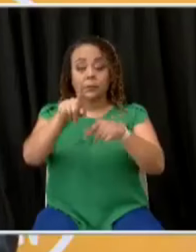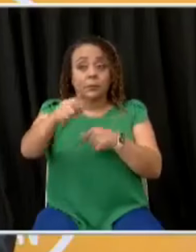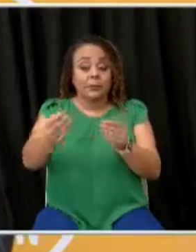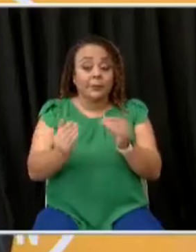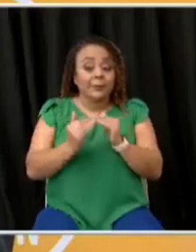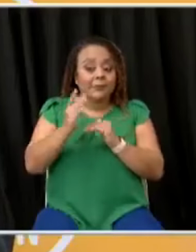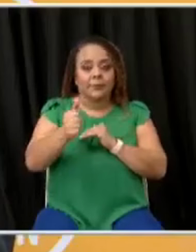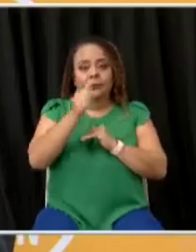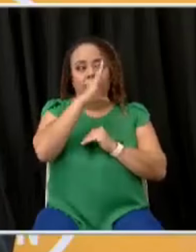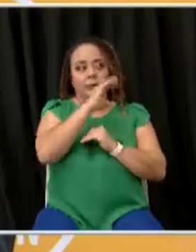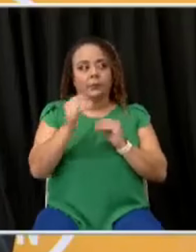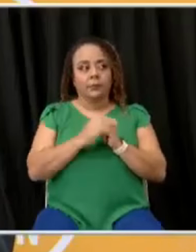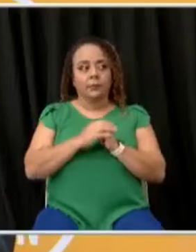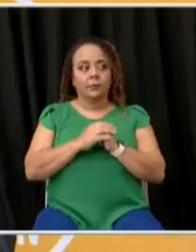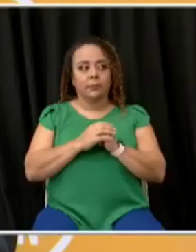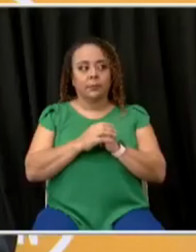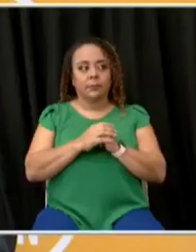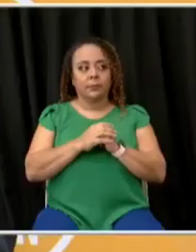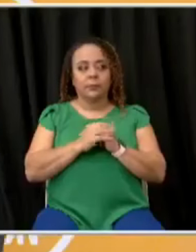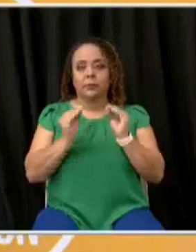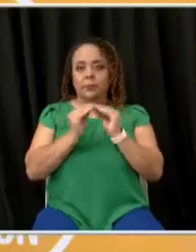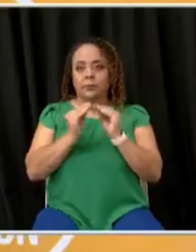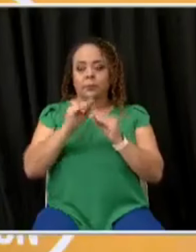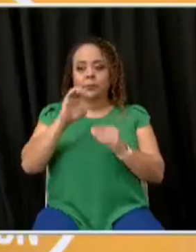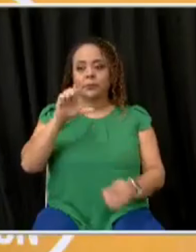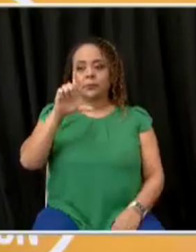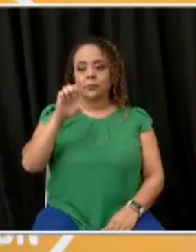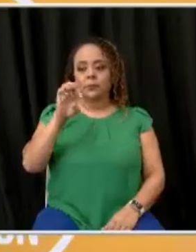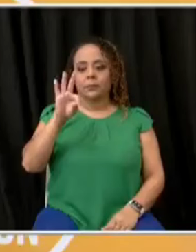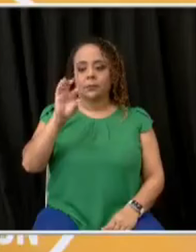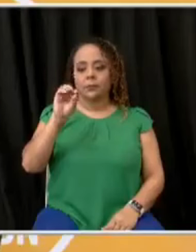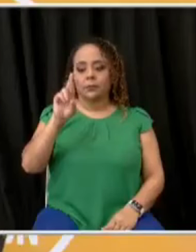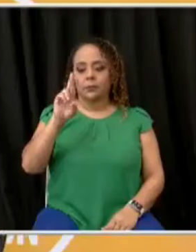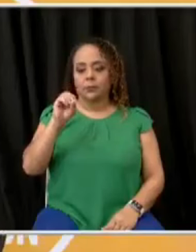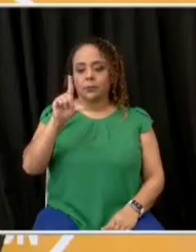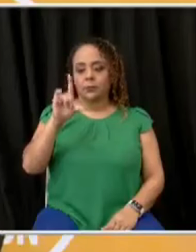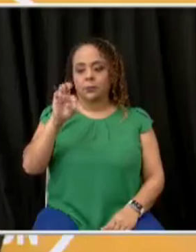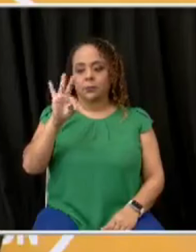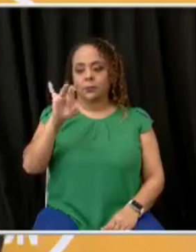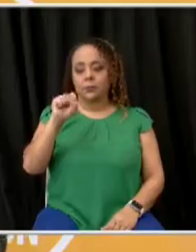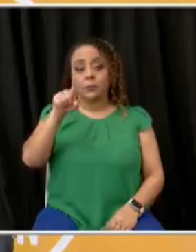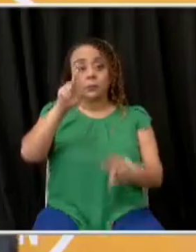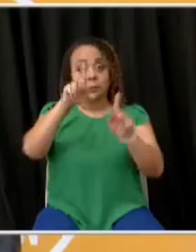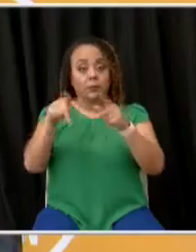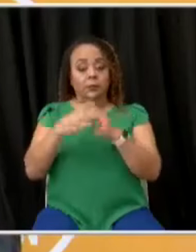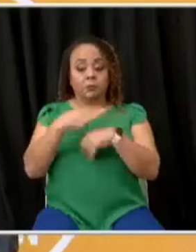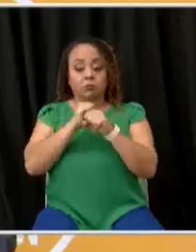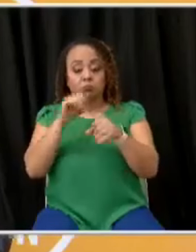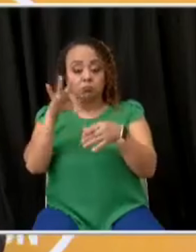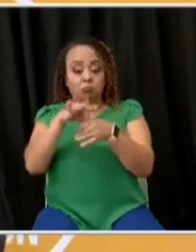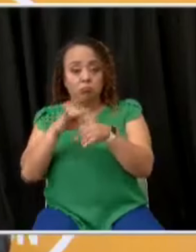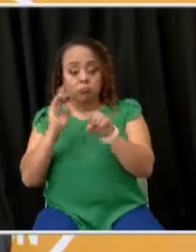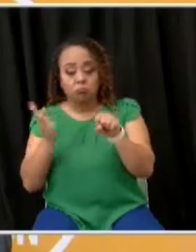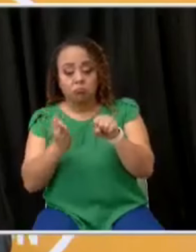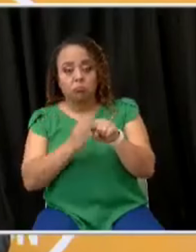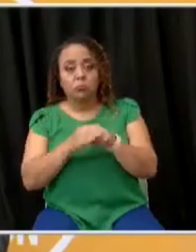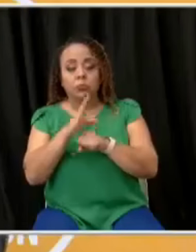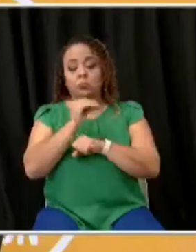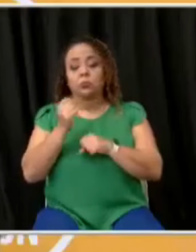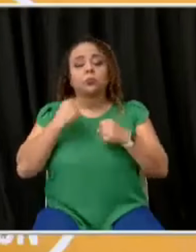líquido y mucho más electrolitos que una persona que está haciendo el jardín o que está